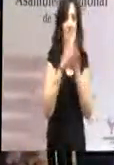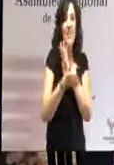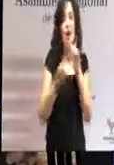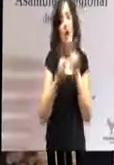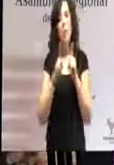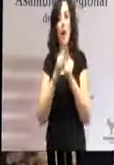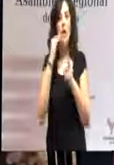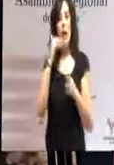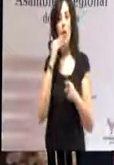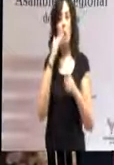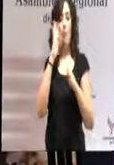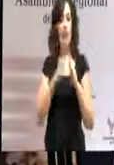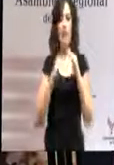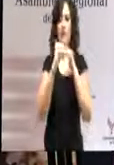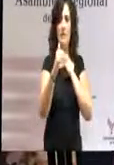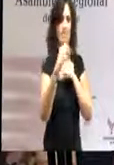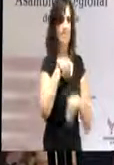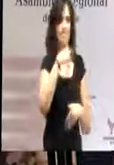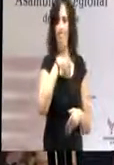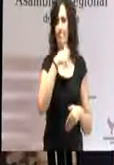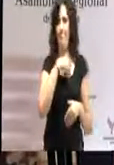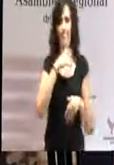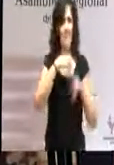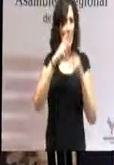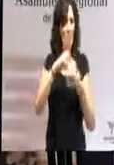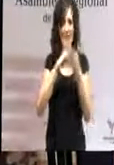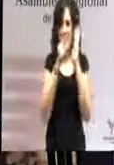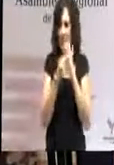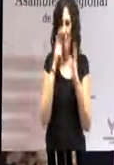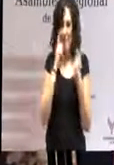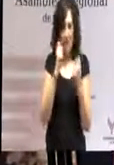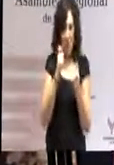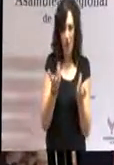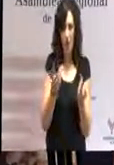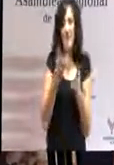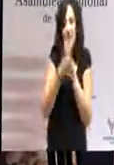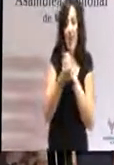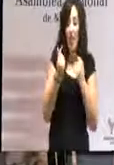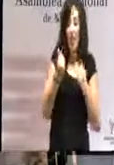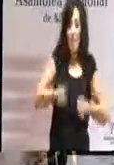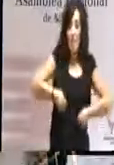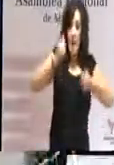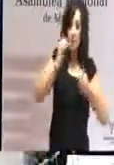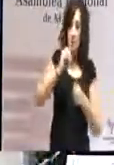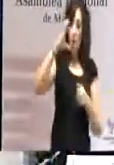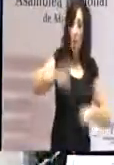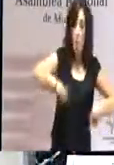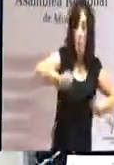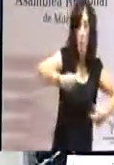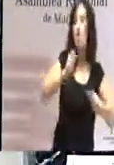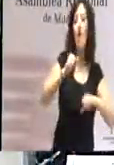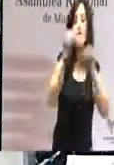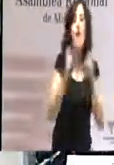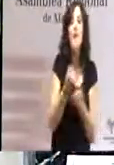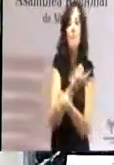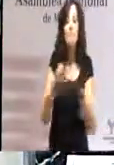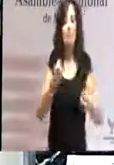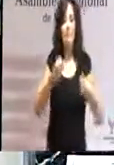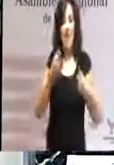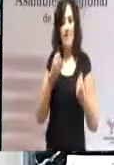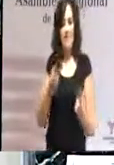la insostenibilidad del sistema. No se trata de gastar más dinero, sino de hacerlo de forma más eficiente. Un sistema